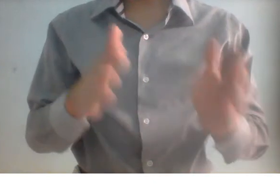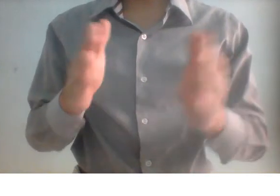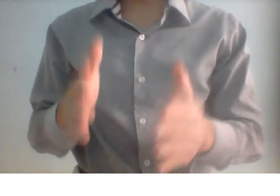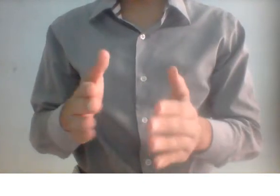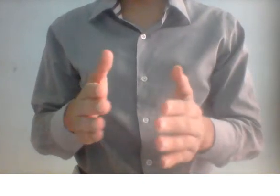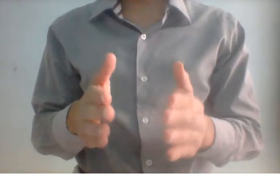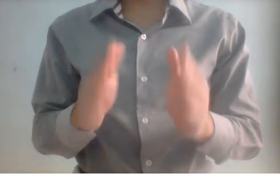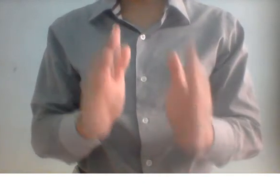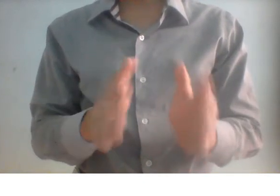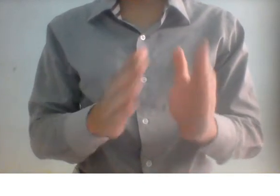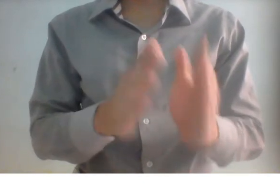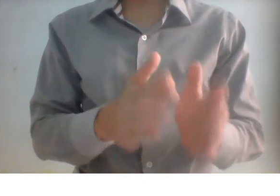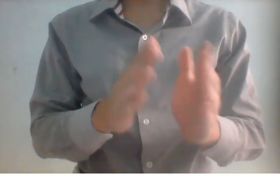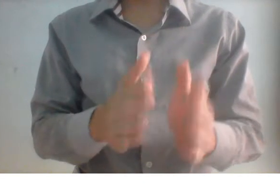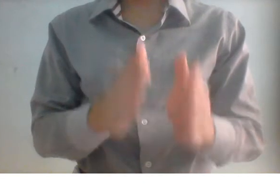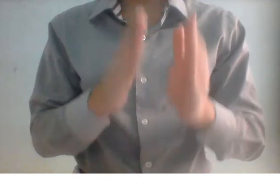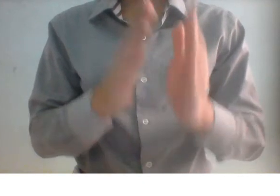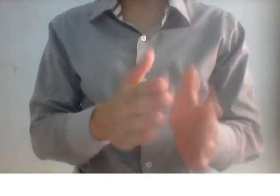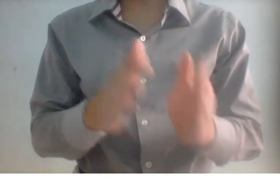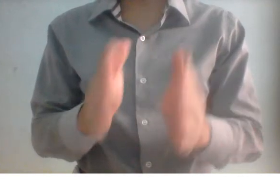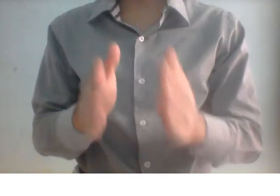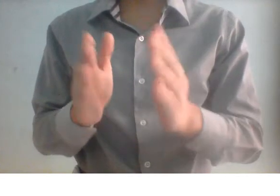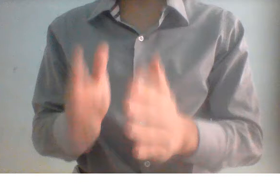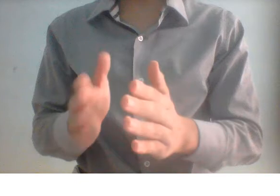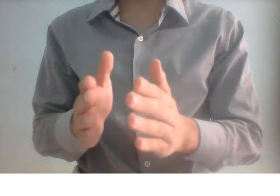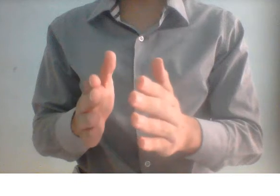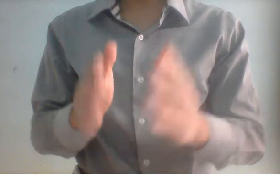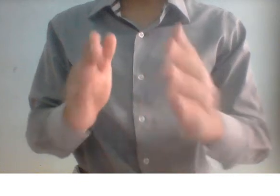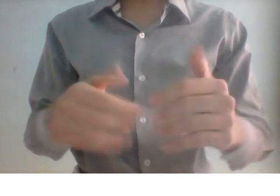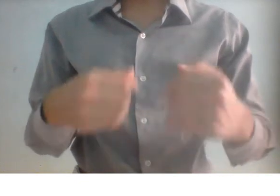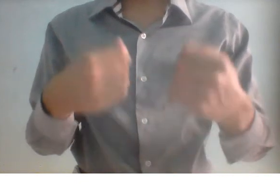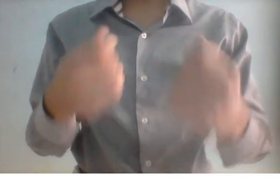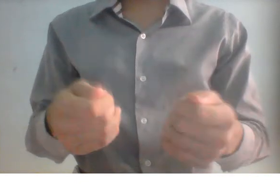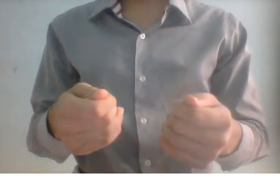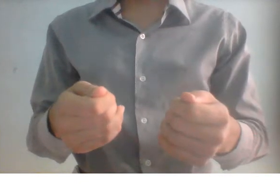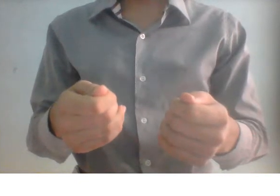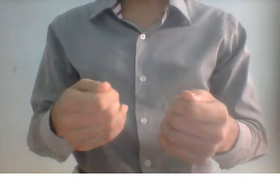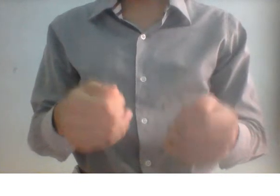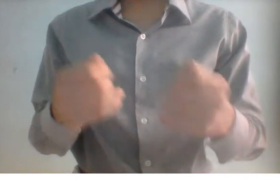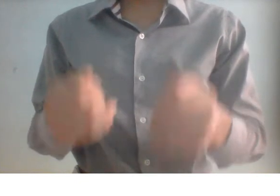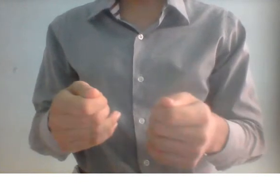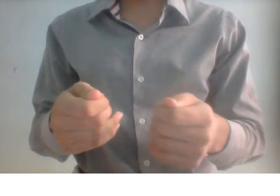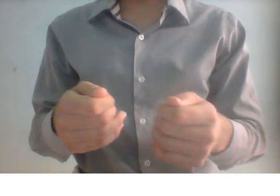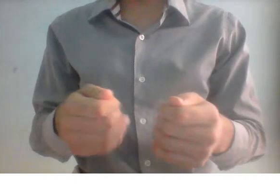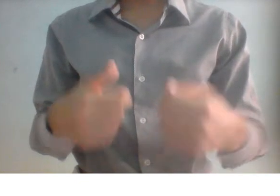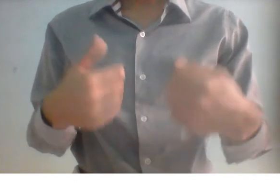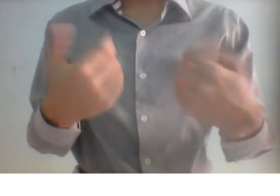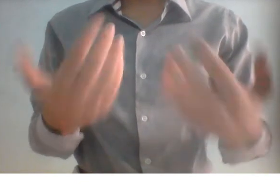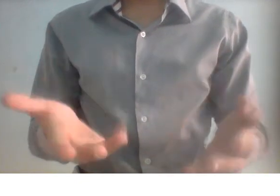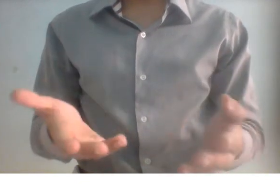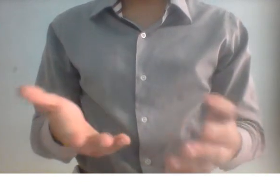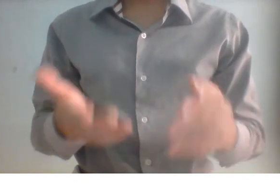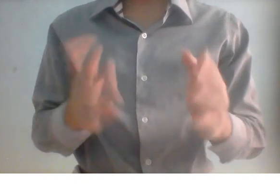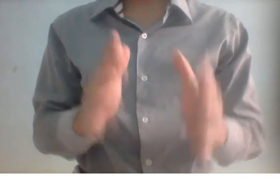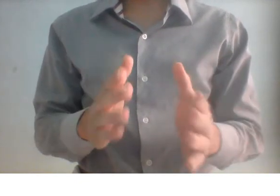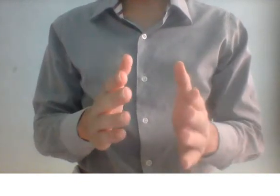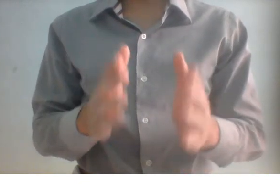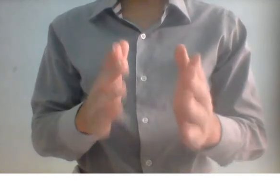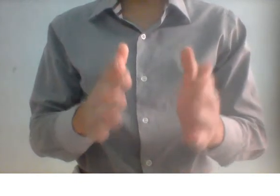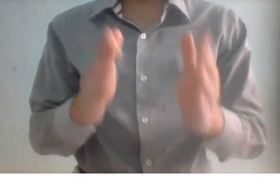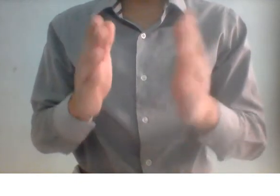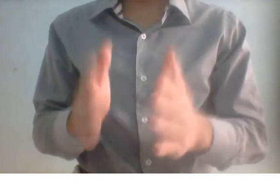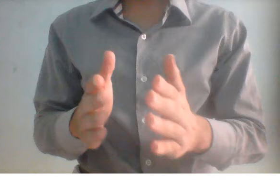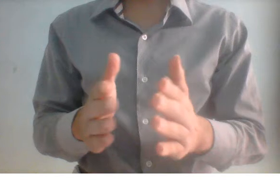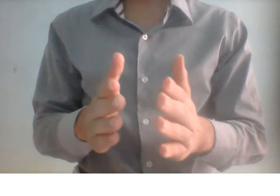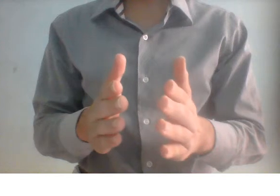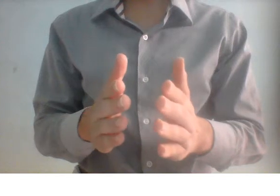año 2030. Imagínense, hasta el año 2030 iban a seguirle suministrando a precio de pérdida. Por eso menciono que el hecho de que